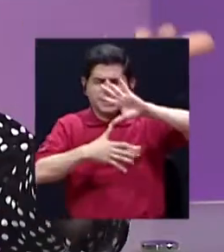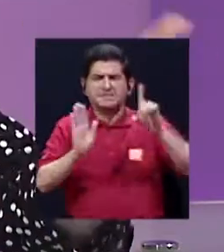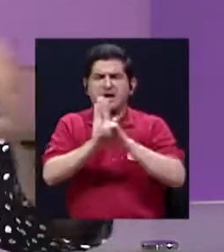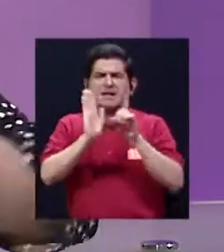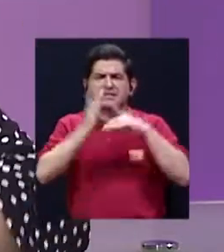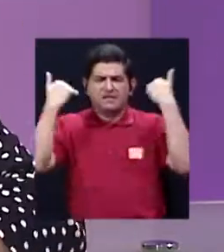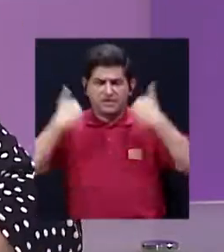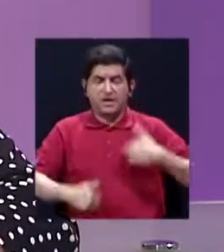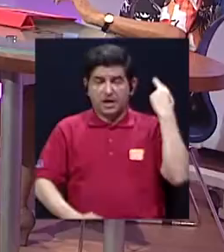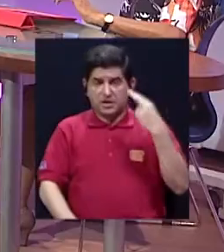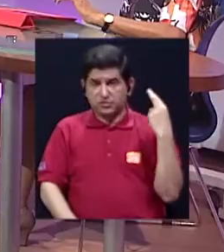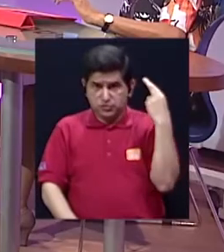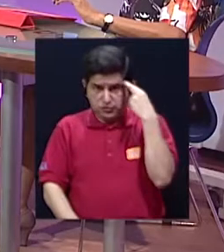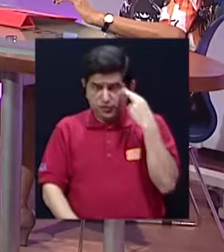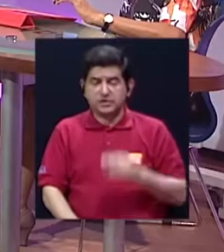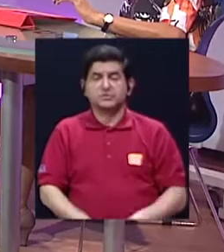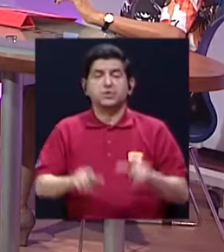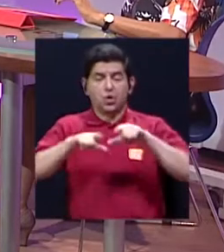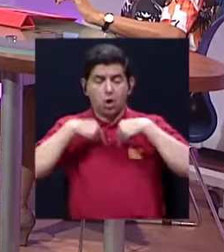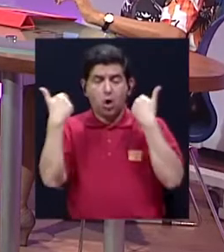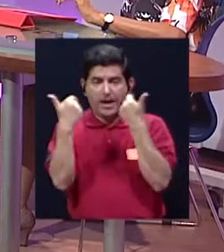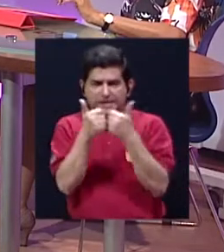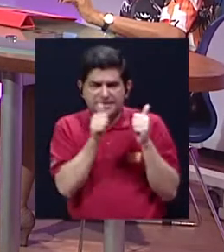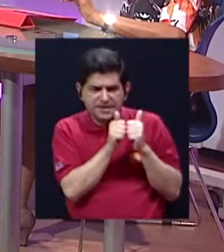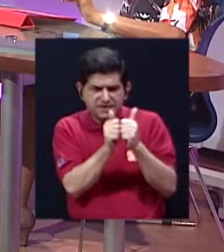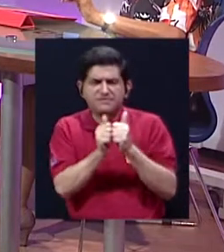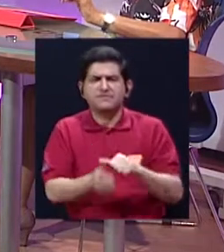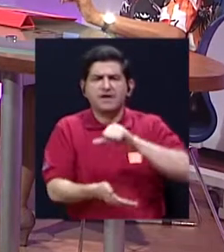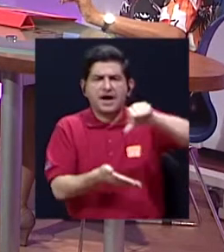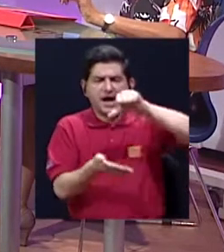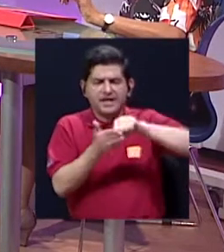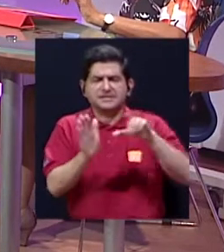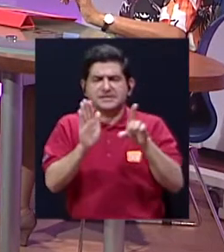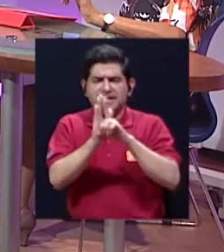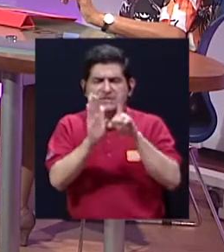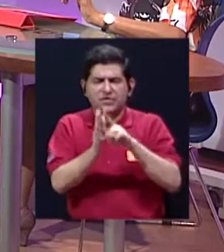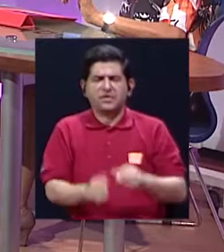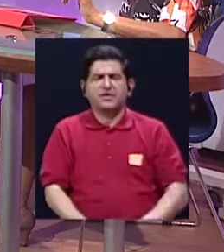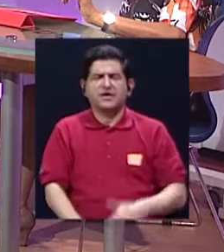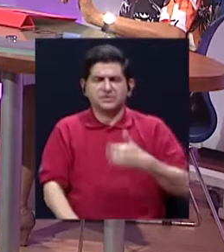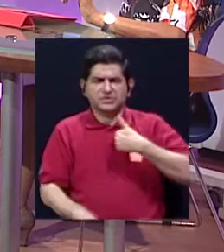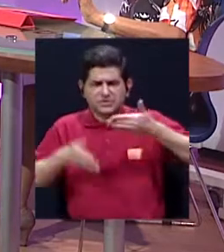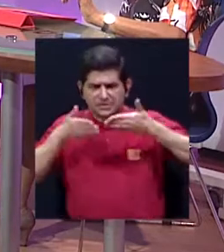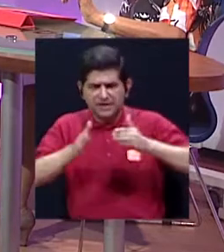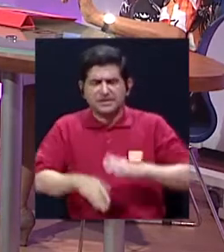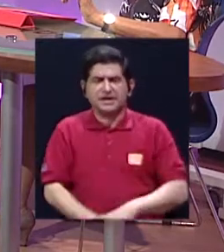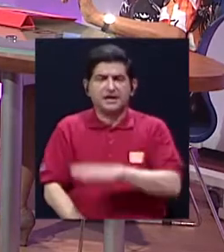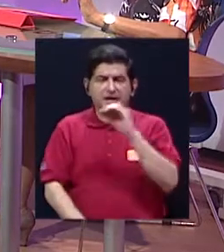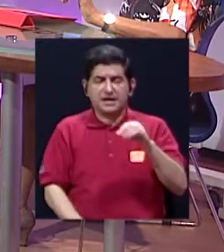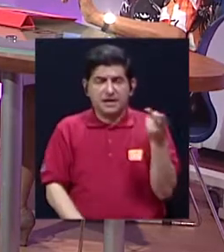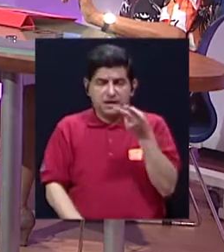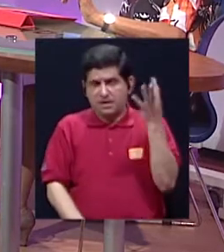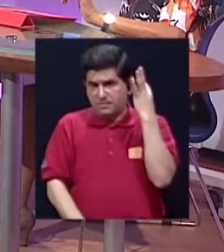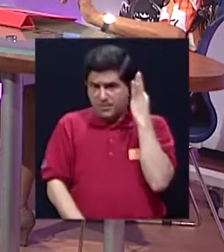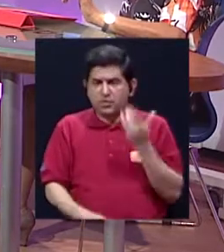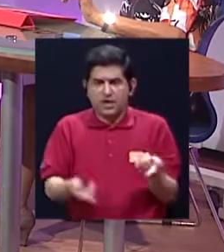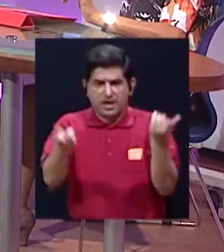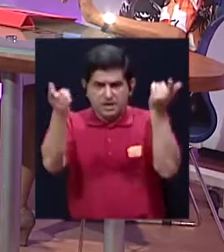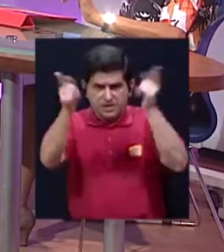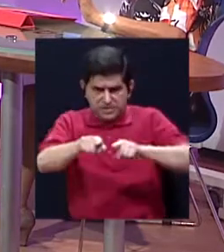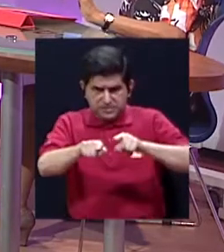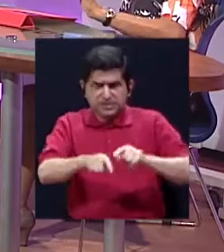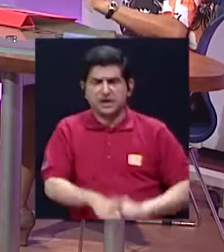y que es la razón por la cual la colectiva acompañada del Centro de Derechos Reproductivos y Ana y Aurora llevamos los casos